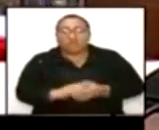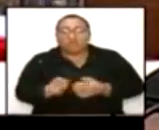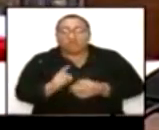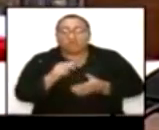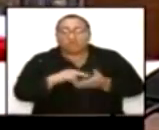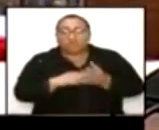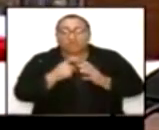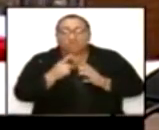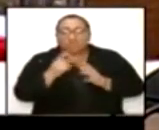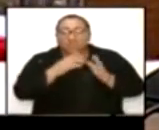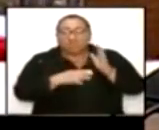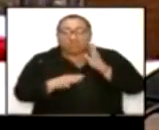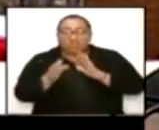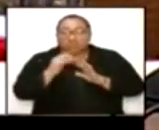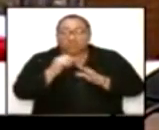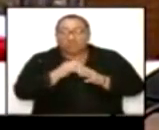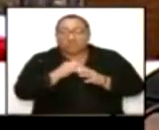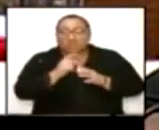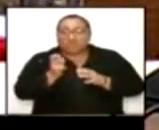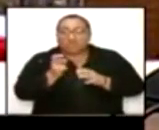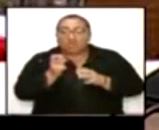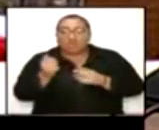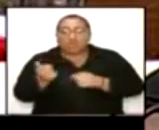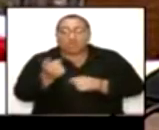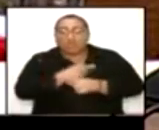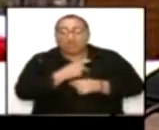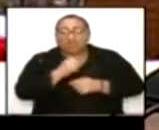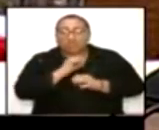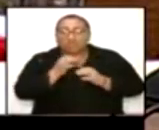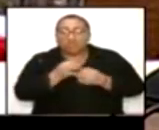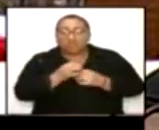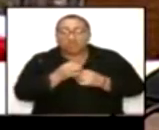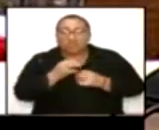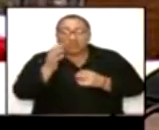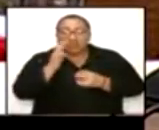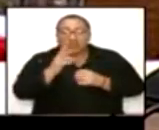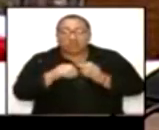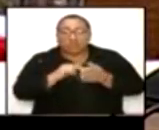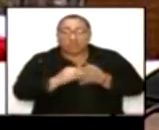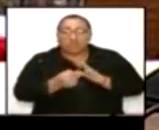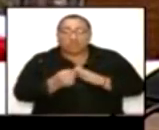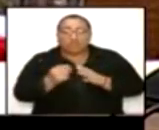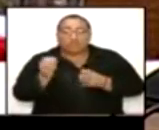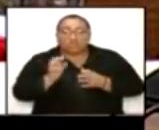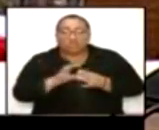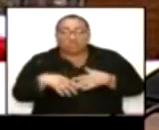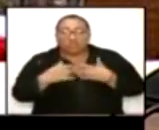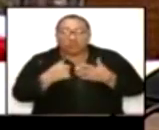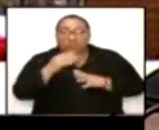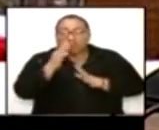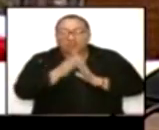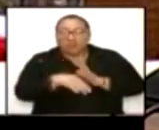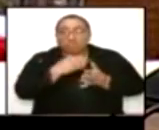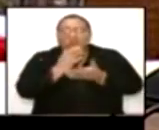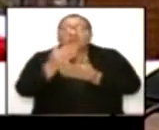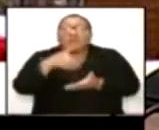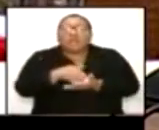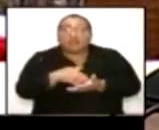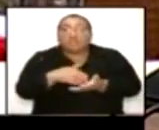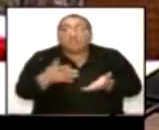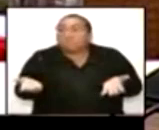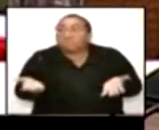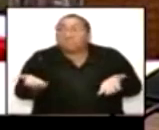¿Ustedes se imaginan el desamparo de ella y de su familia al enterarse que un procedimiento que pudo haber aminorado su vulnerabilidad